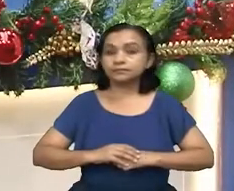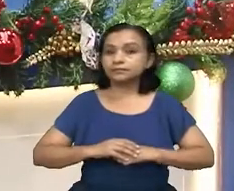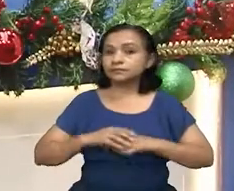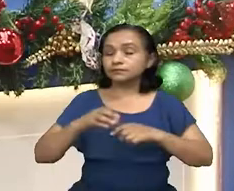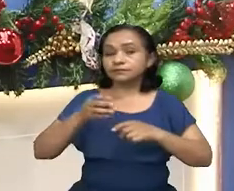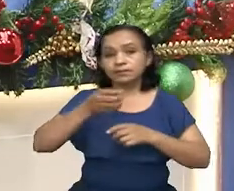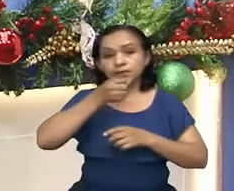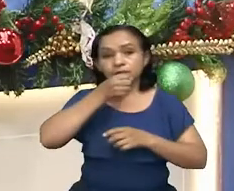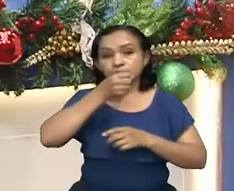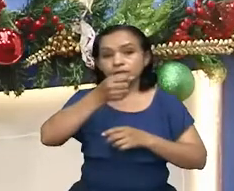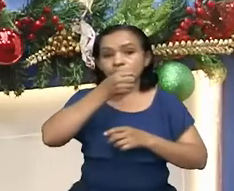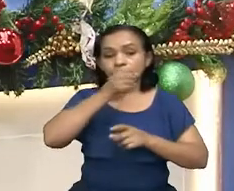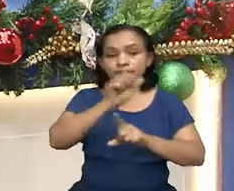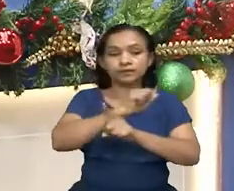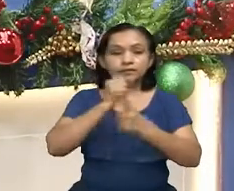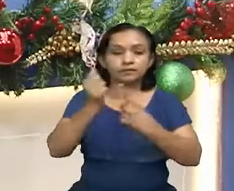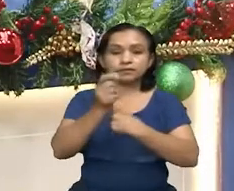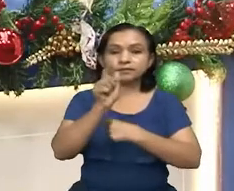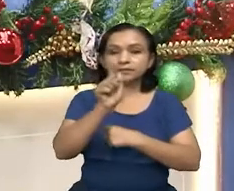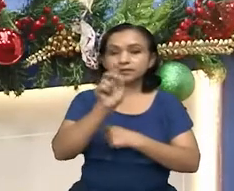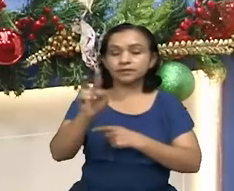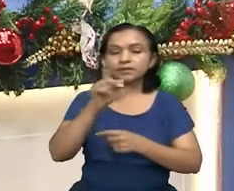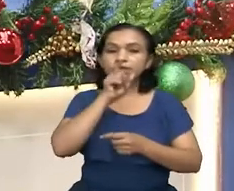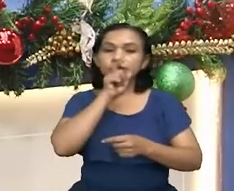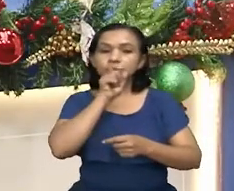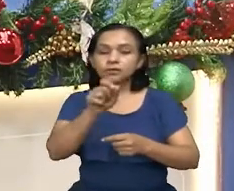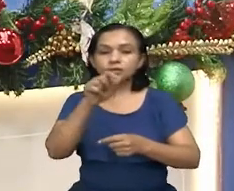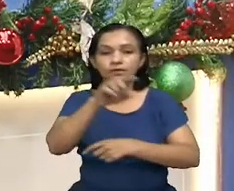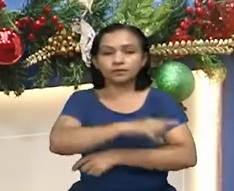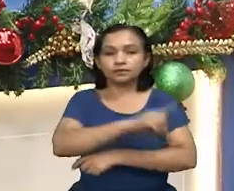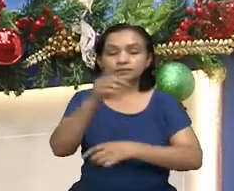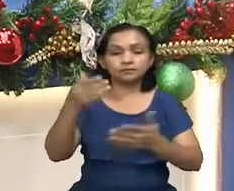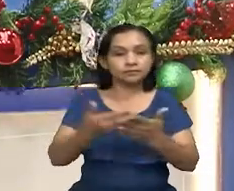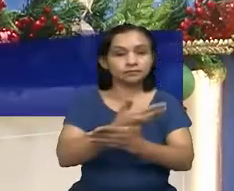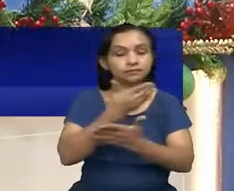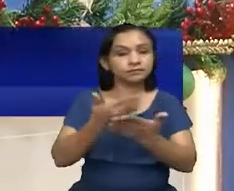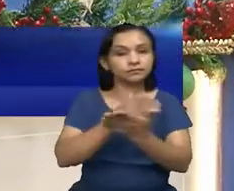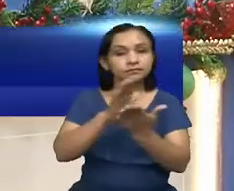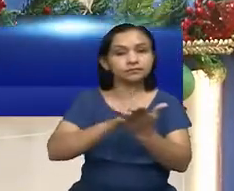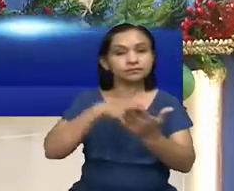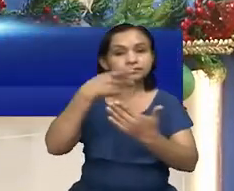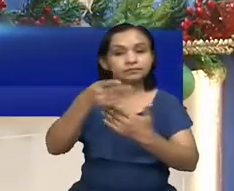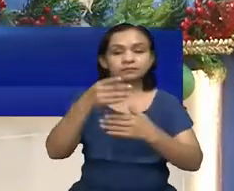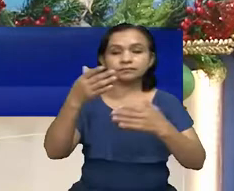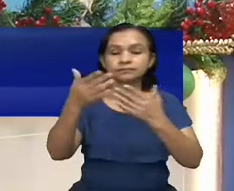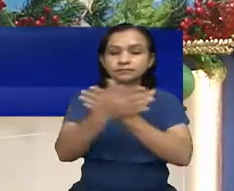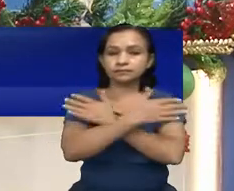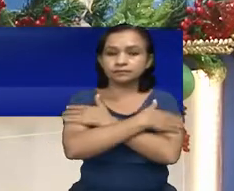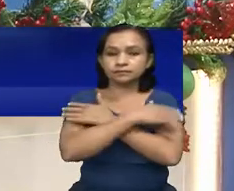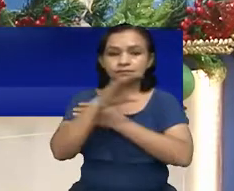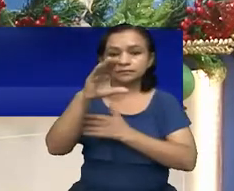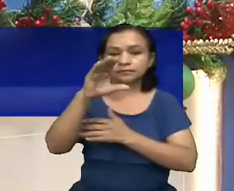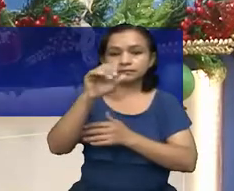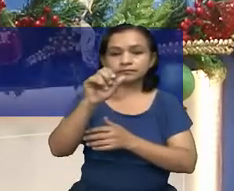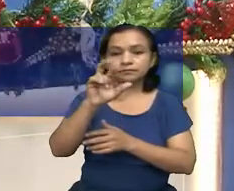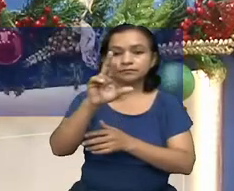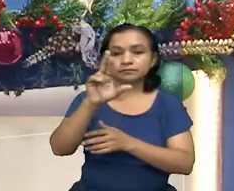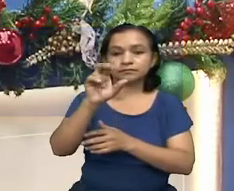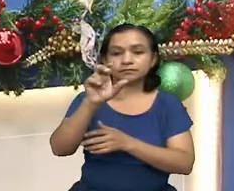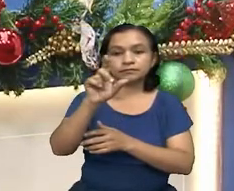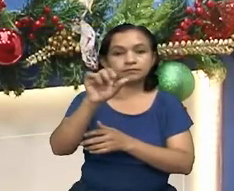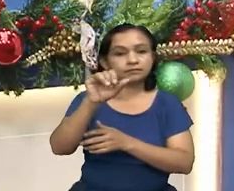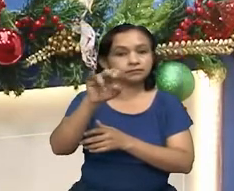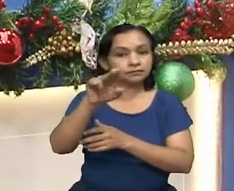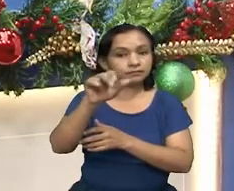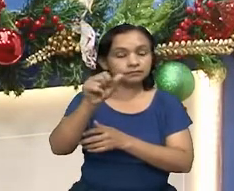Esto es Noticias Asamblea TV. Es un gusto que nos acompañen en una nueva edición. Les saluda Carolina Mayorga y empezamos esta hora de